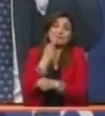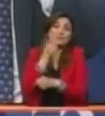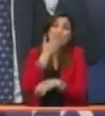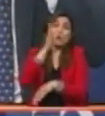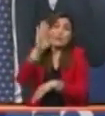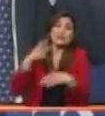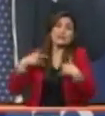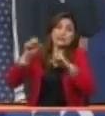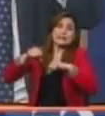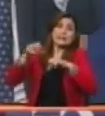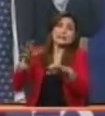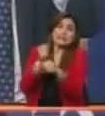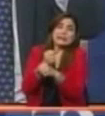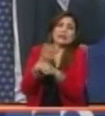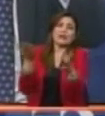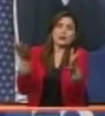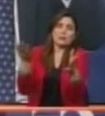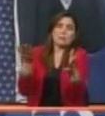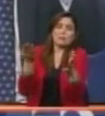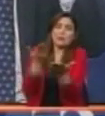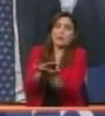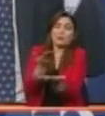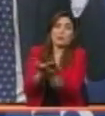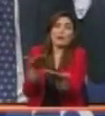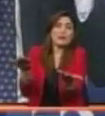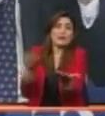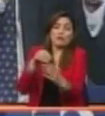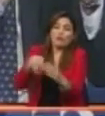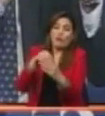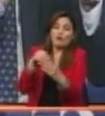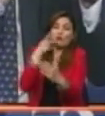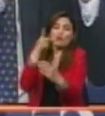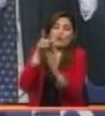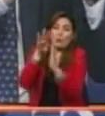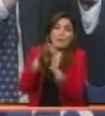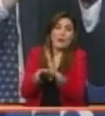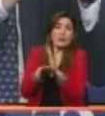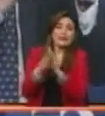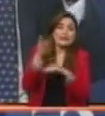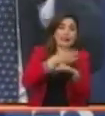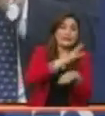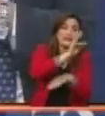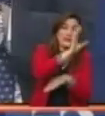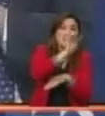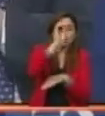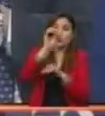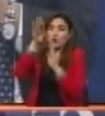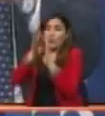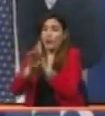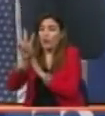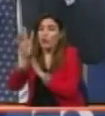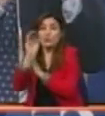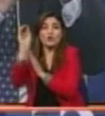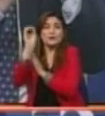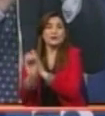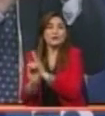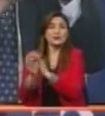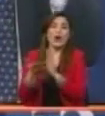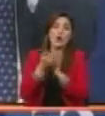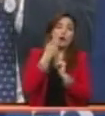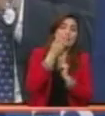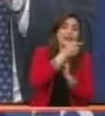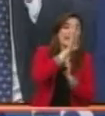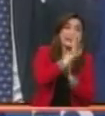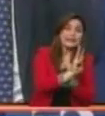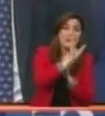a plantear, pareciera que el norte está muy bien, bajar el déficit fiscal de 7% a 2%, ahora dice de